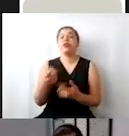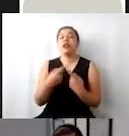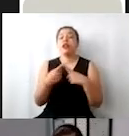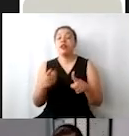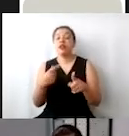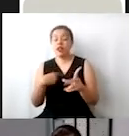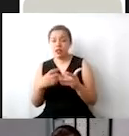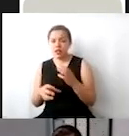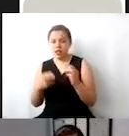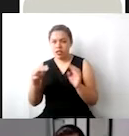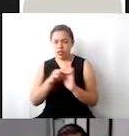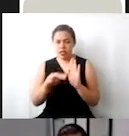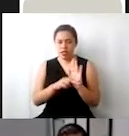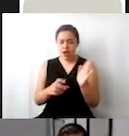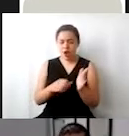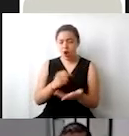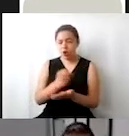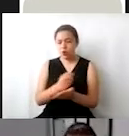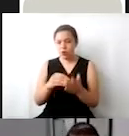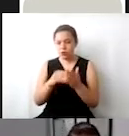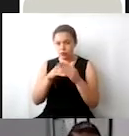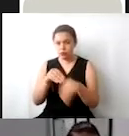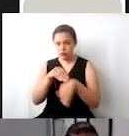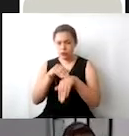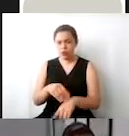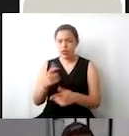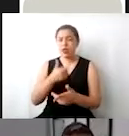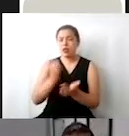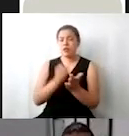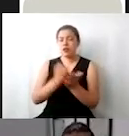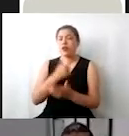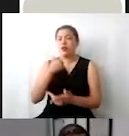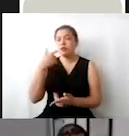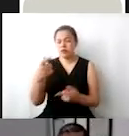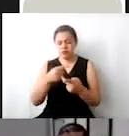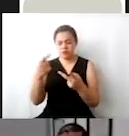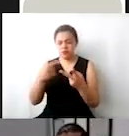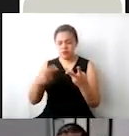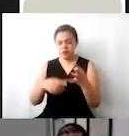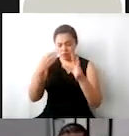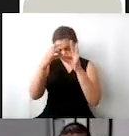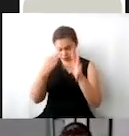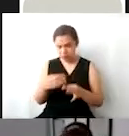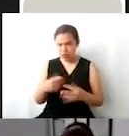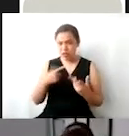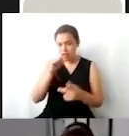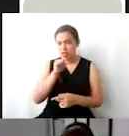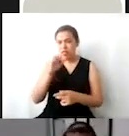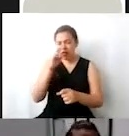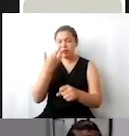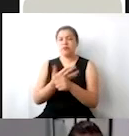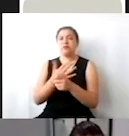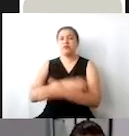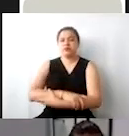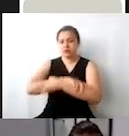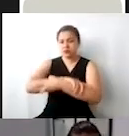las obligaciones formales y de pago de impuestos y demás, no hay responsabilidad solidaria, lo cual